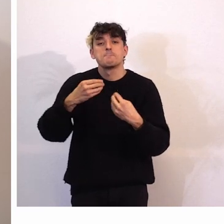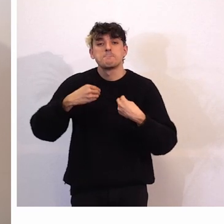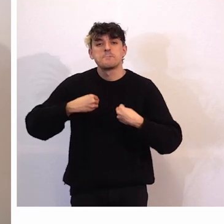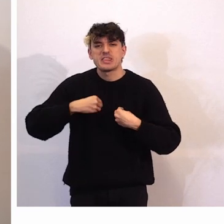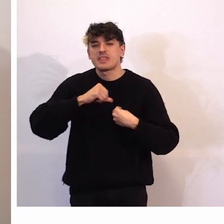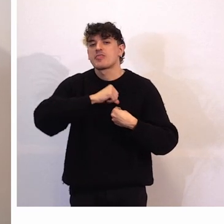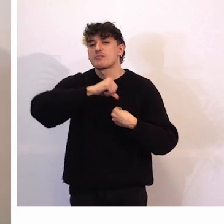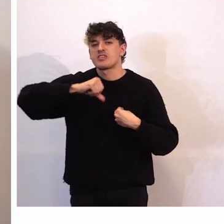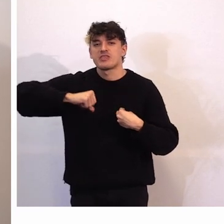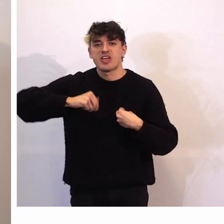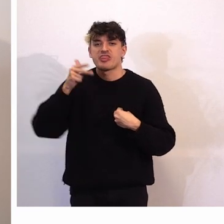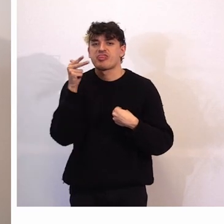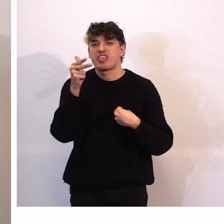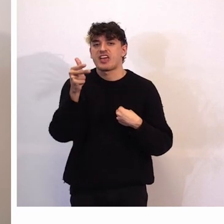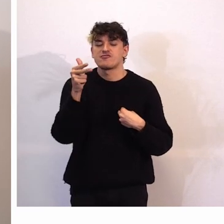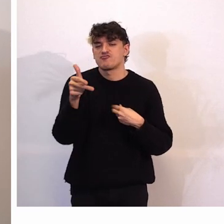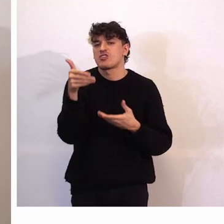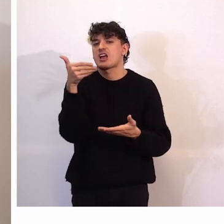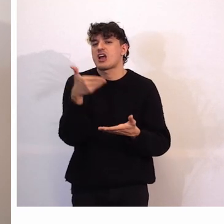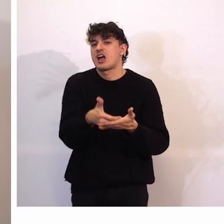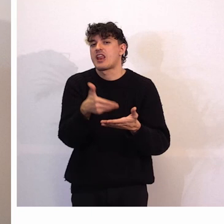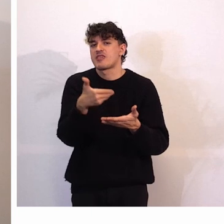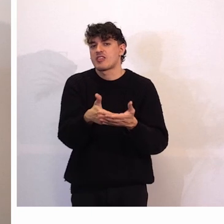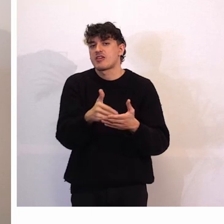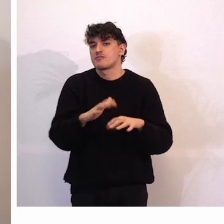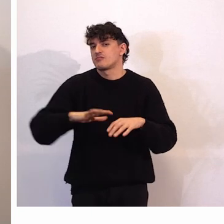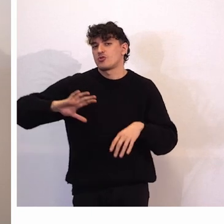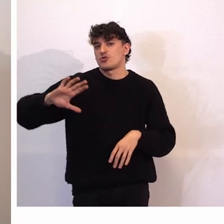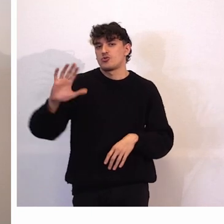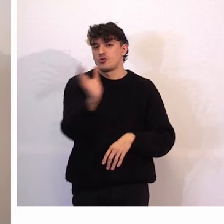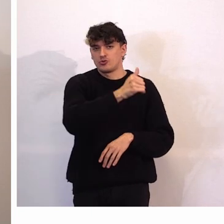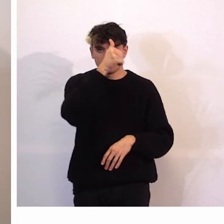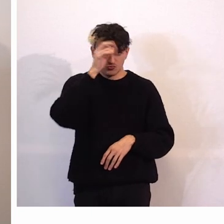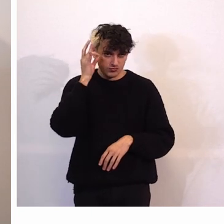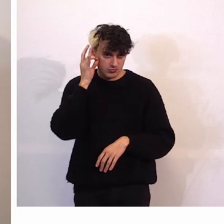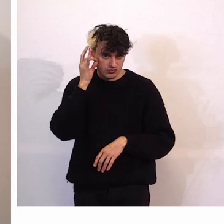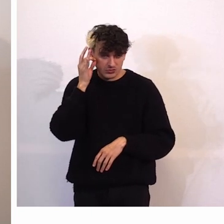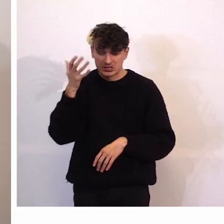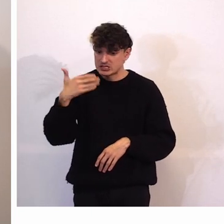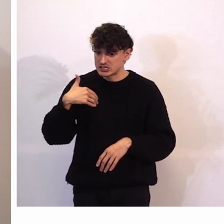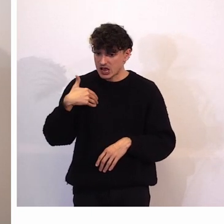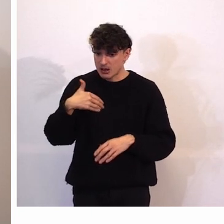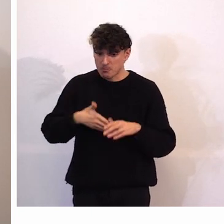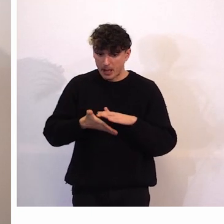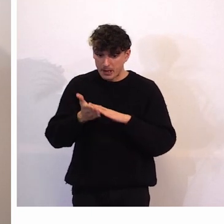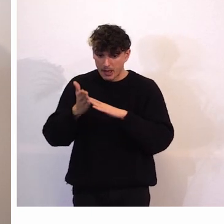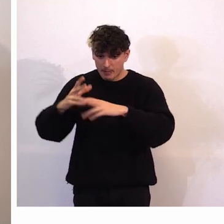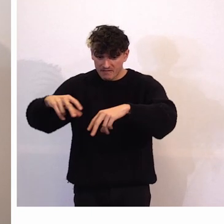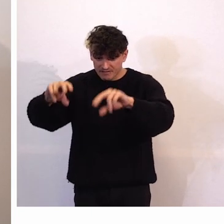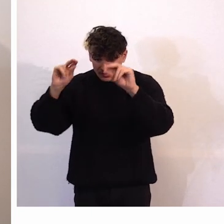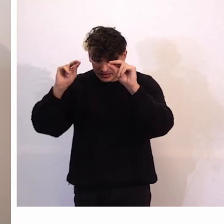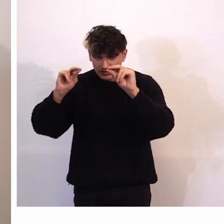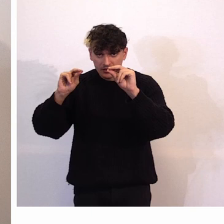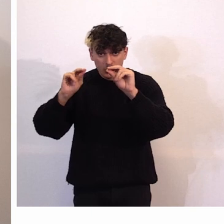independiente de todos nosotros y todas nosotras. Para terminar, me